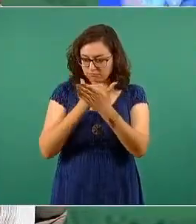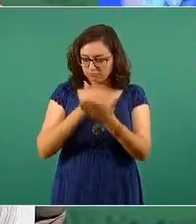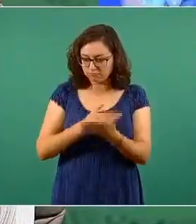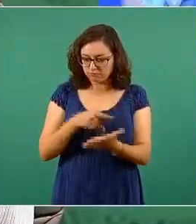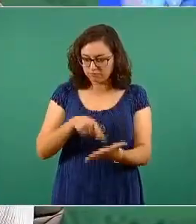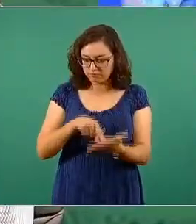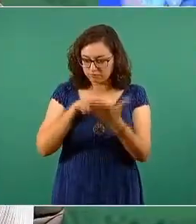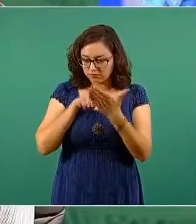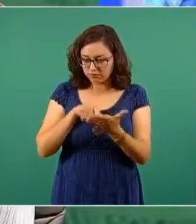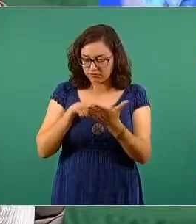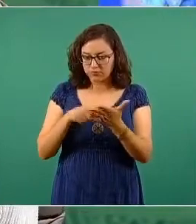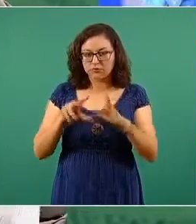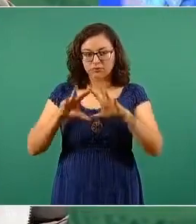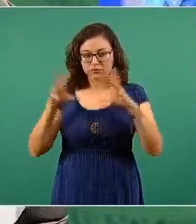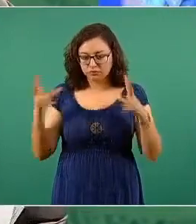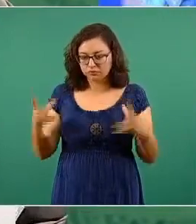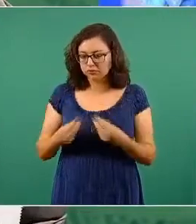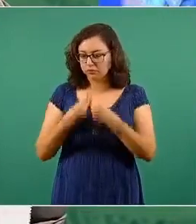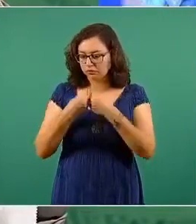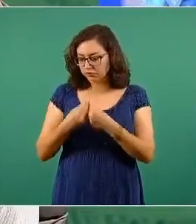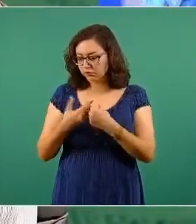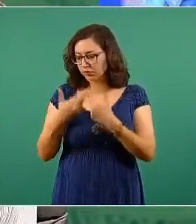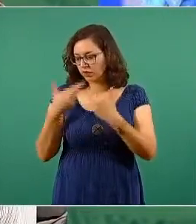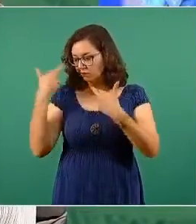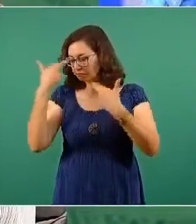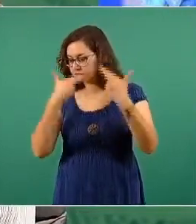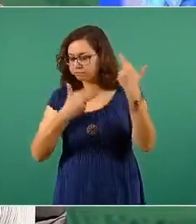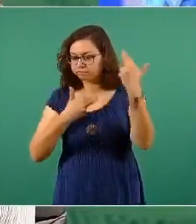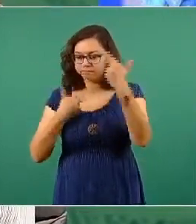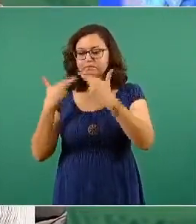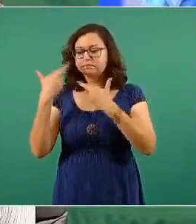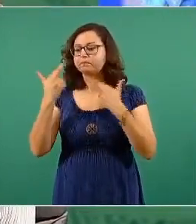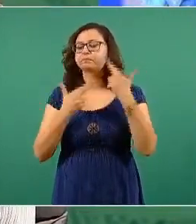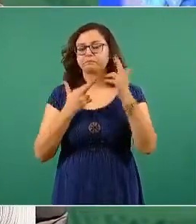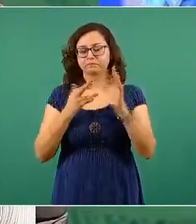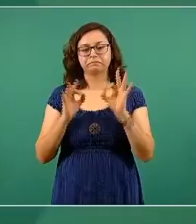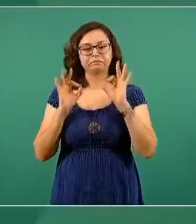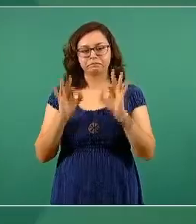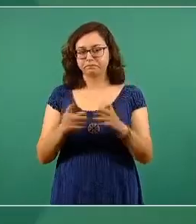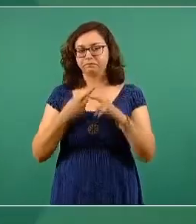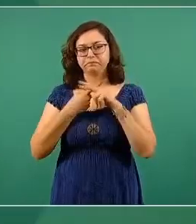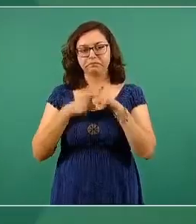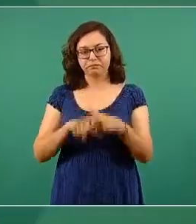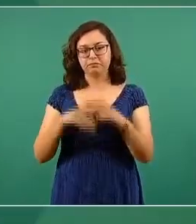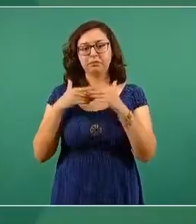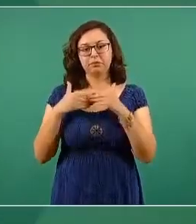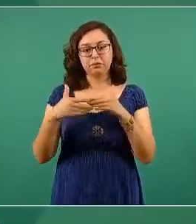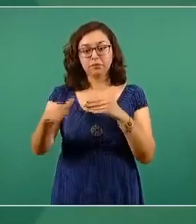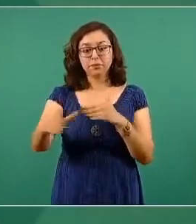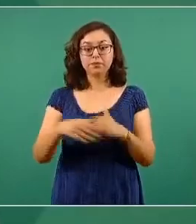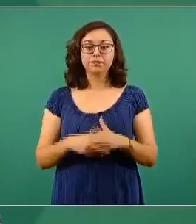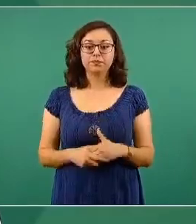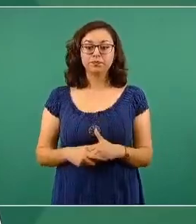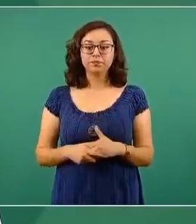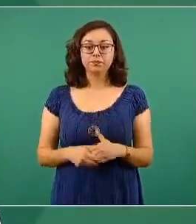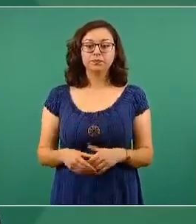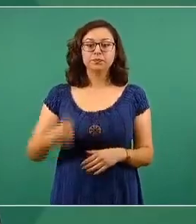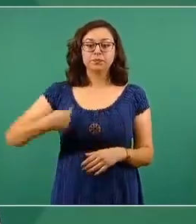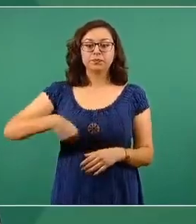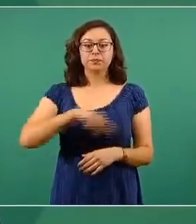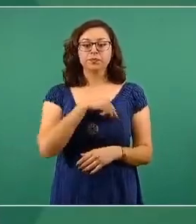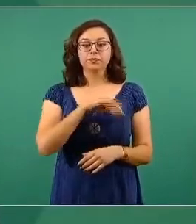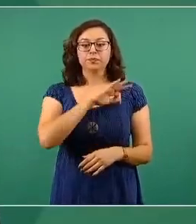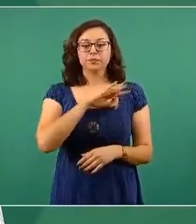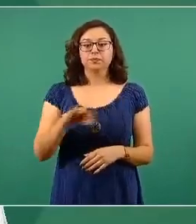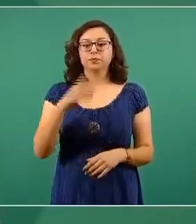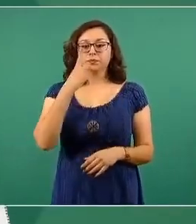de manera conjunta para que se llevara a cabo justo la implementación. Lo que podemos comentar, digamos,